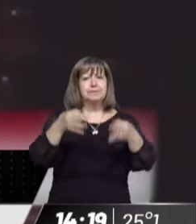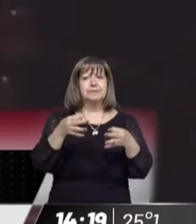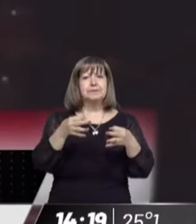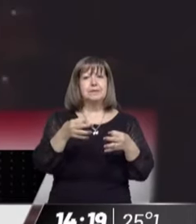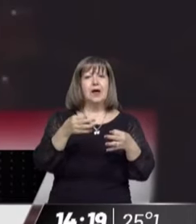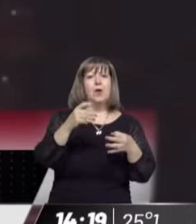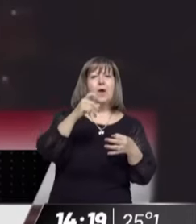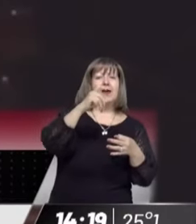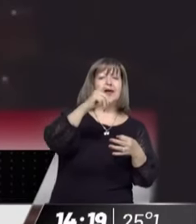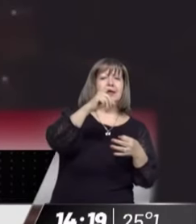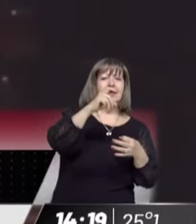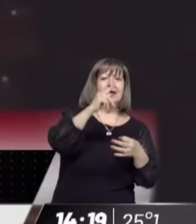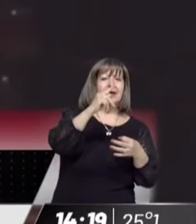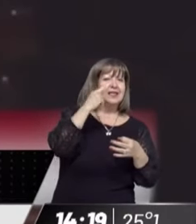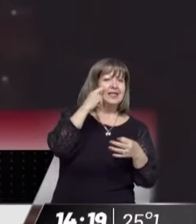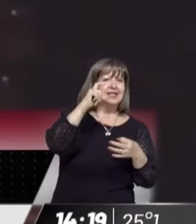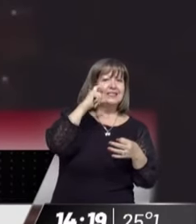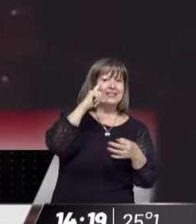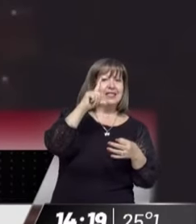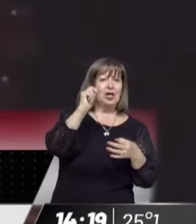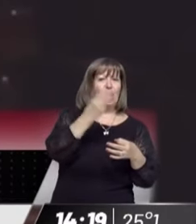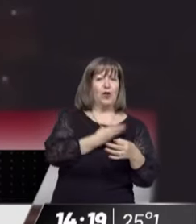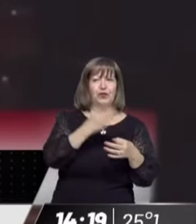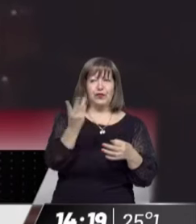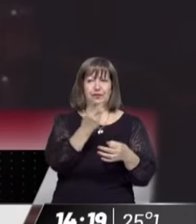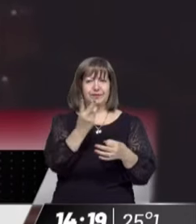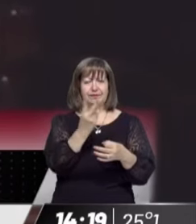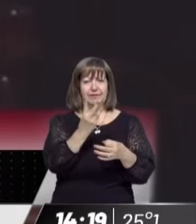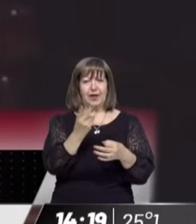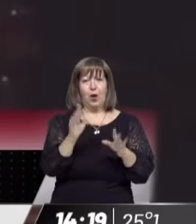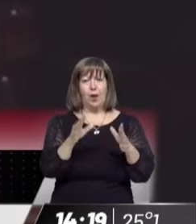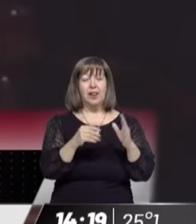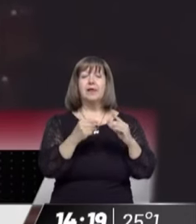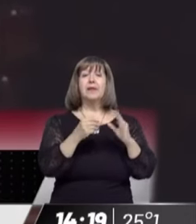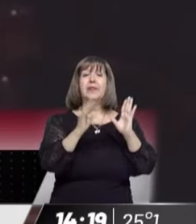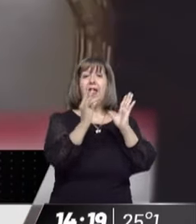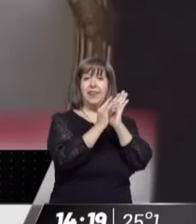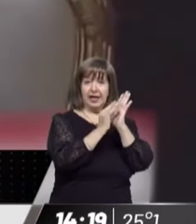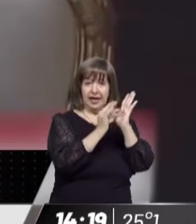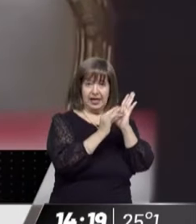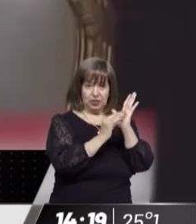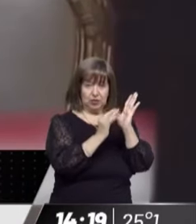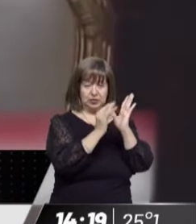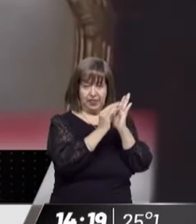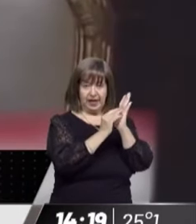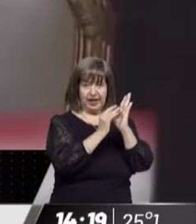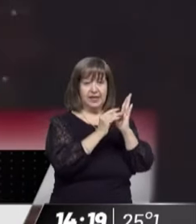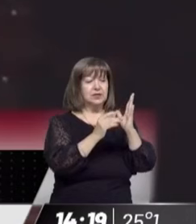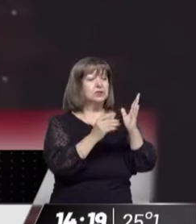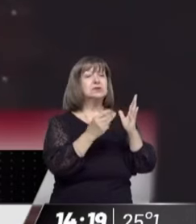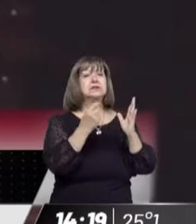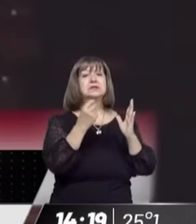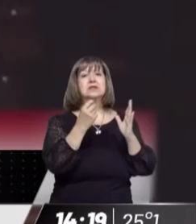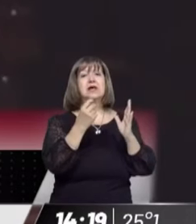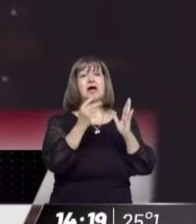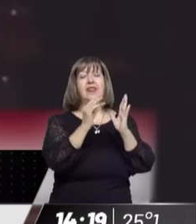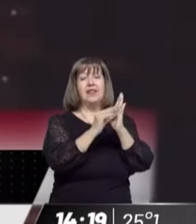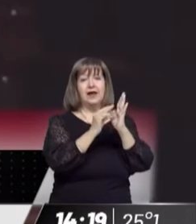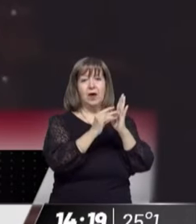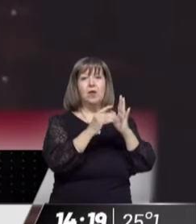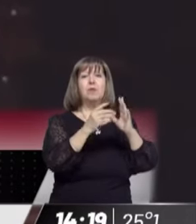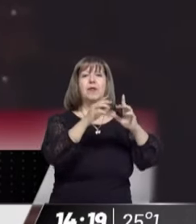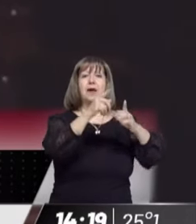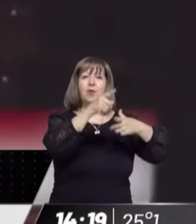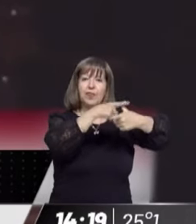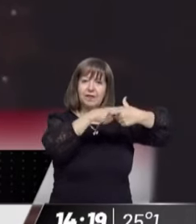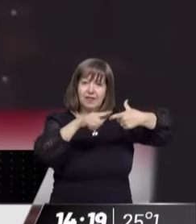los decretos. Ajá. Los decretos lo podemos separar en siete partes. Los dos DNU. Exacto, el DNU en siete